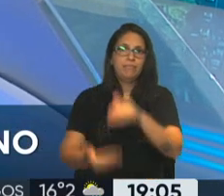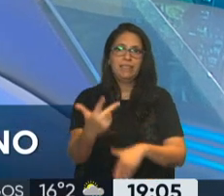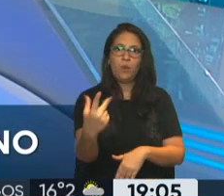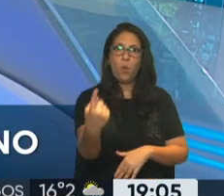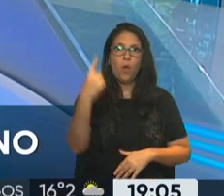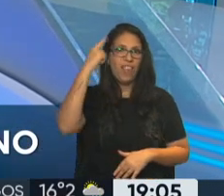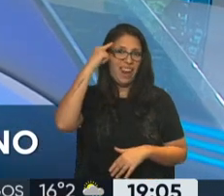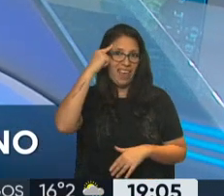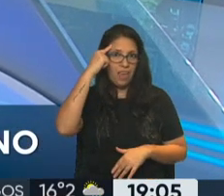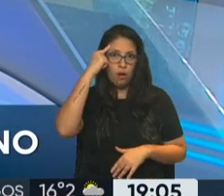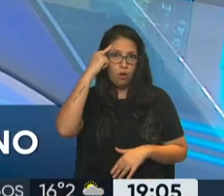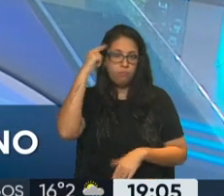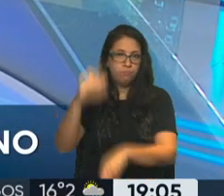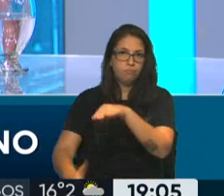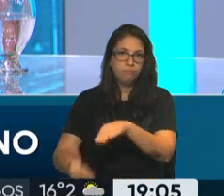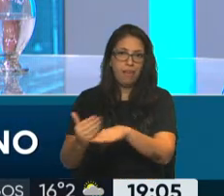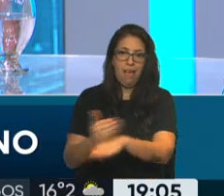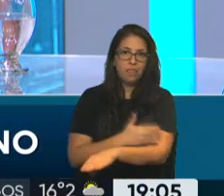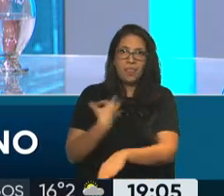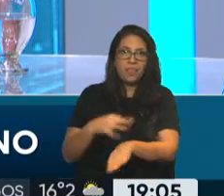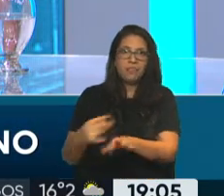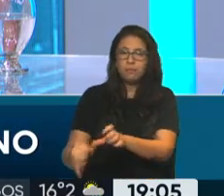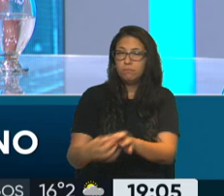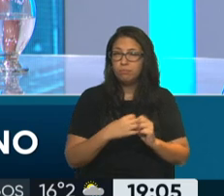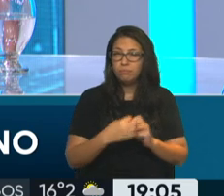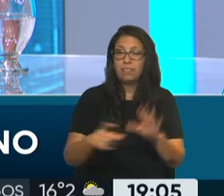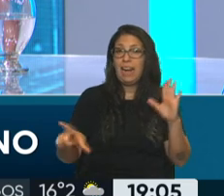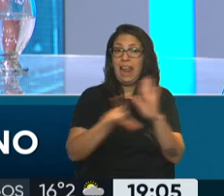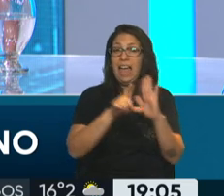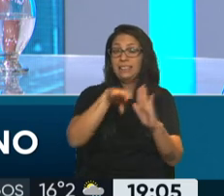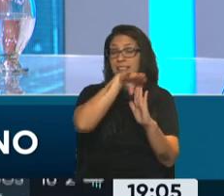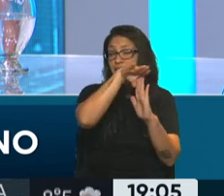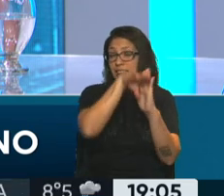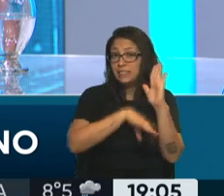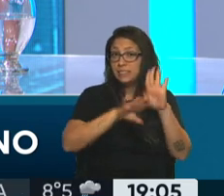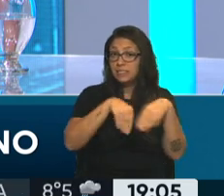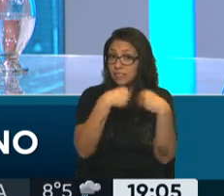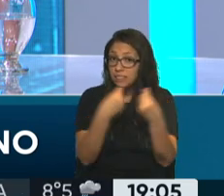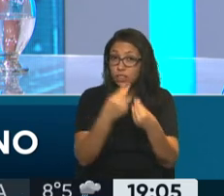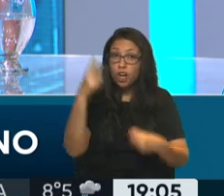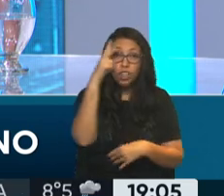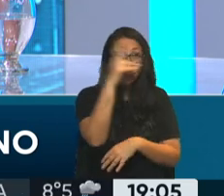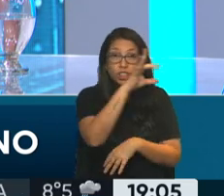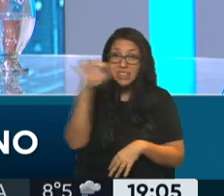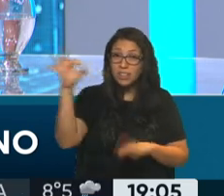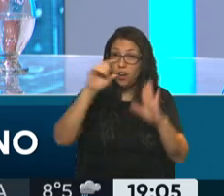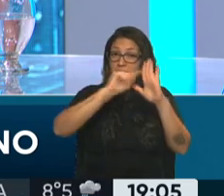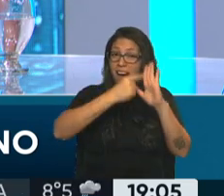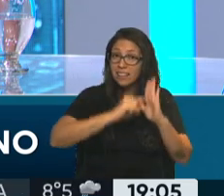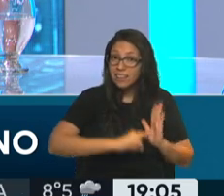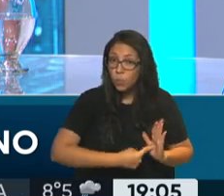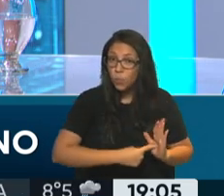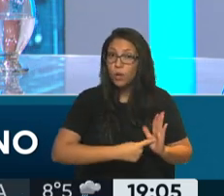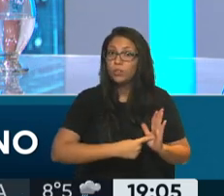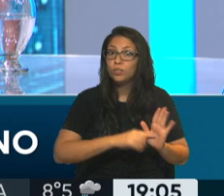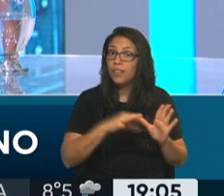enero para tratar esta mealey que tiene más de 800 artículos y que los